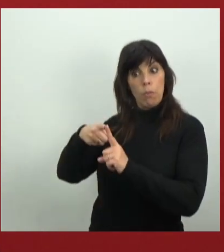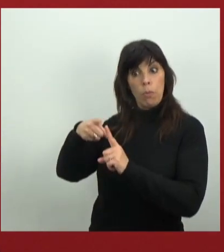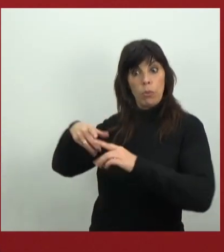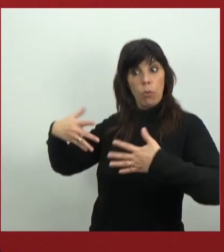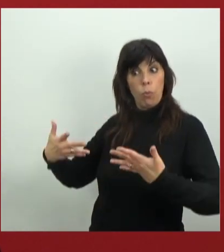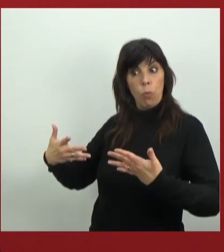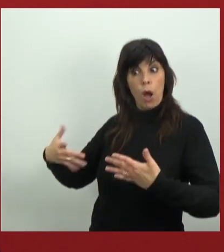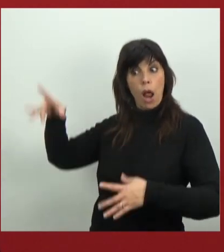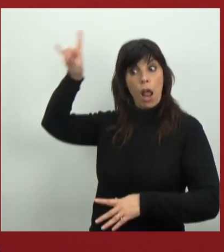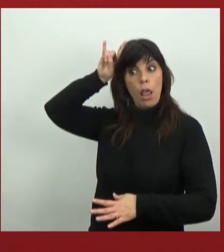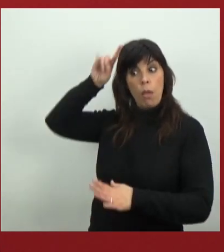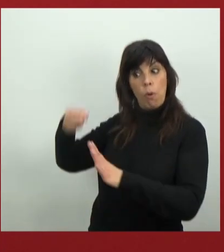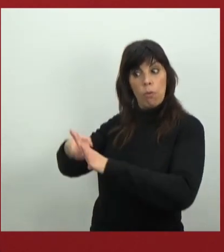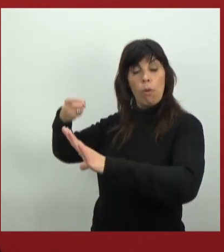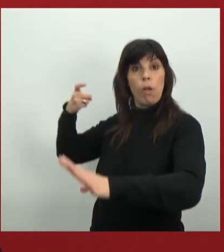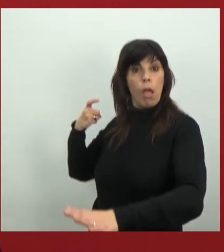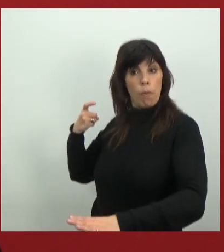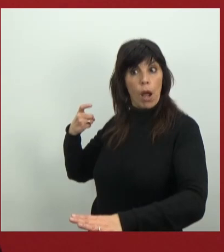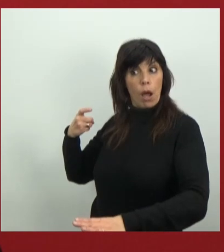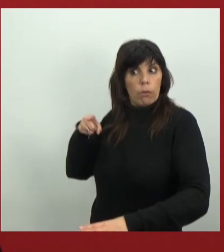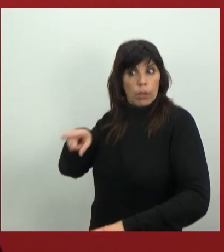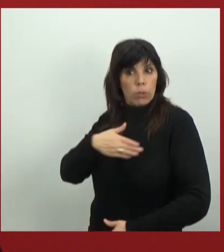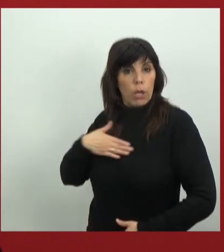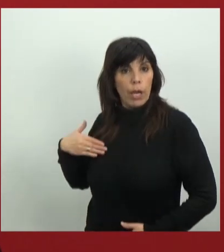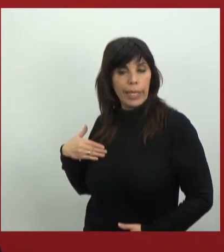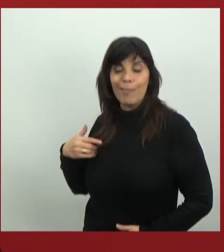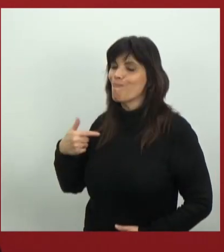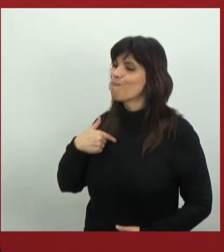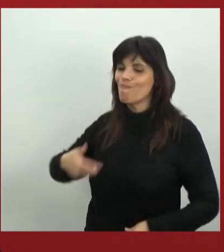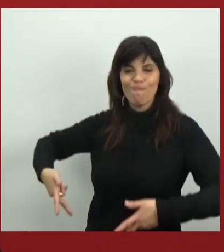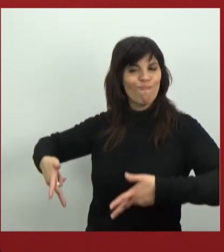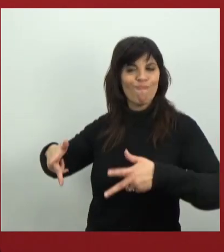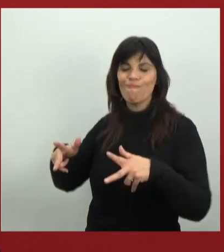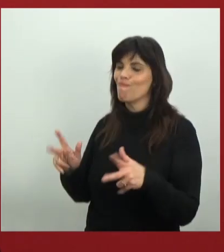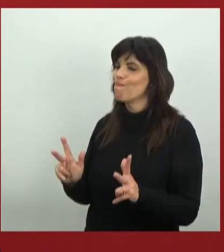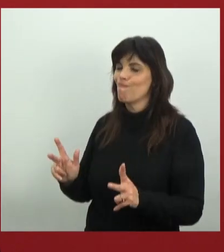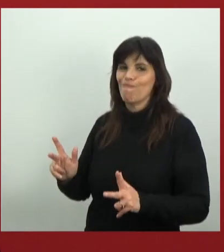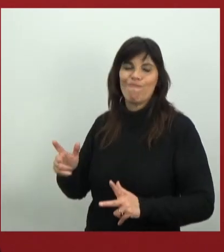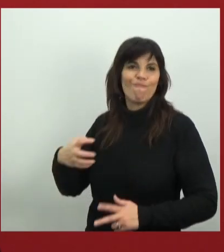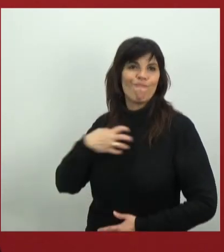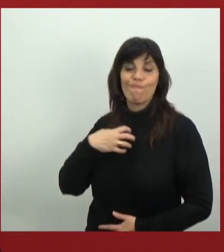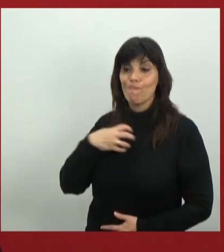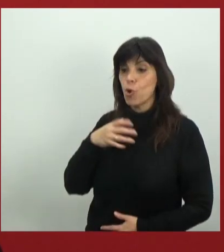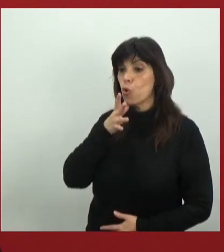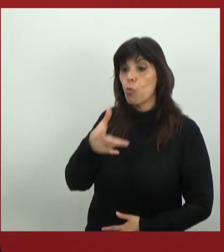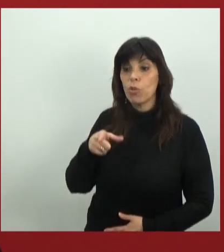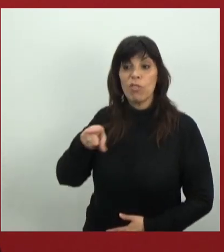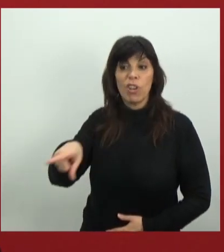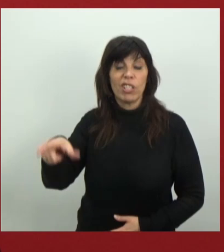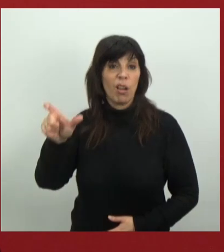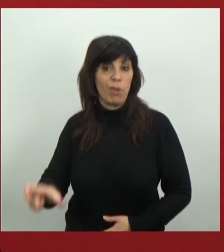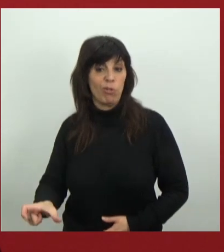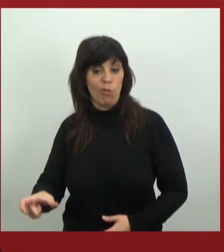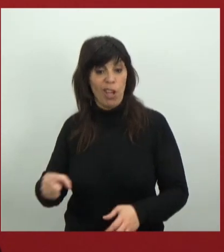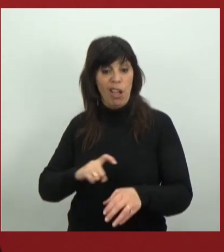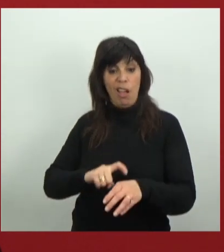muchas veces no lo puedo librar. ¿Y sabes por qué? Porque la persona no quiere cambiar de estilo de vida. Porque quiero decirte una